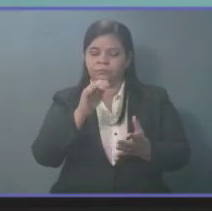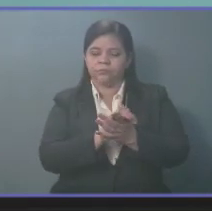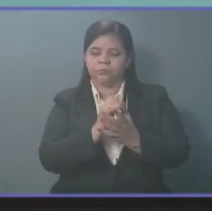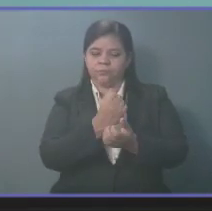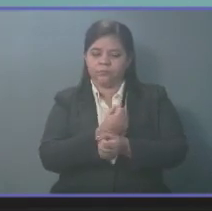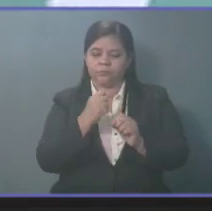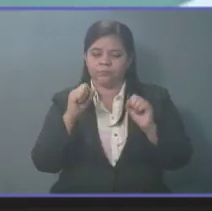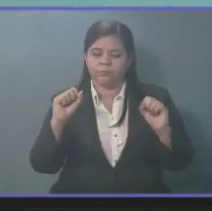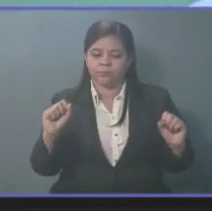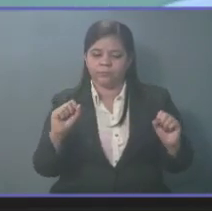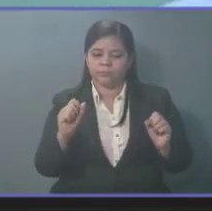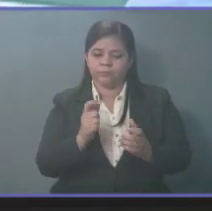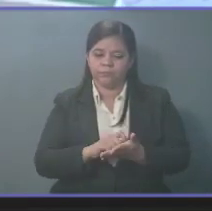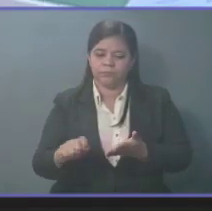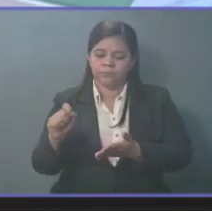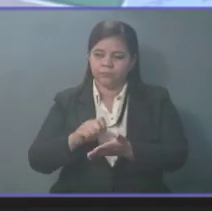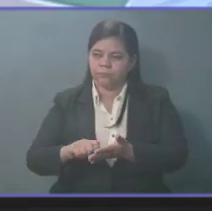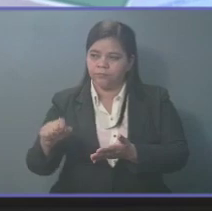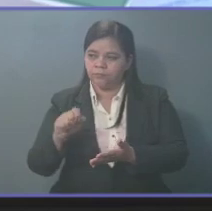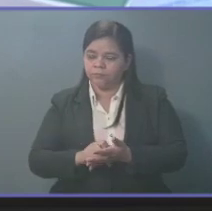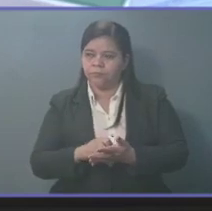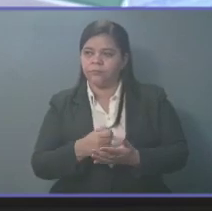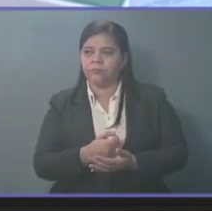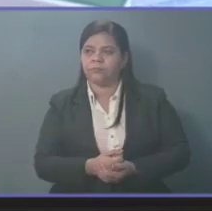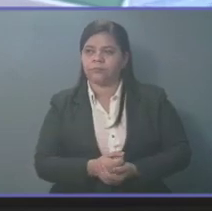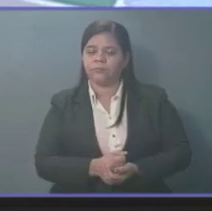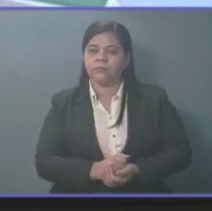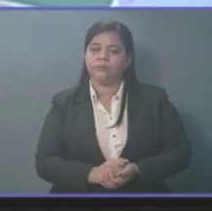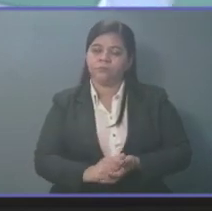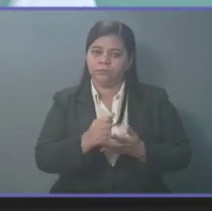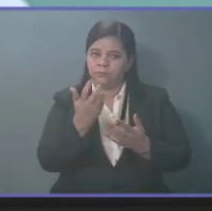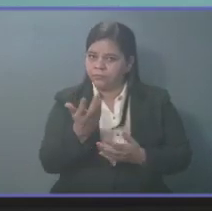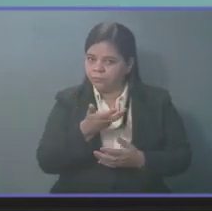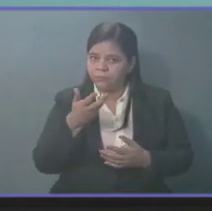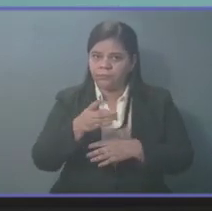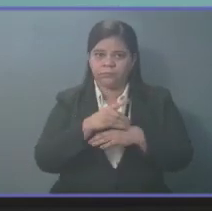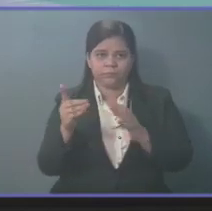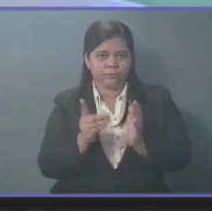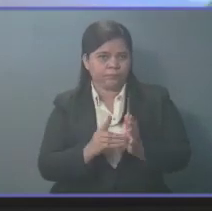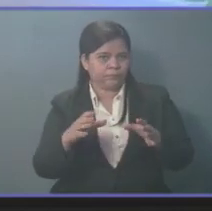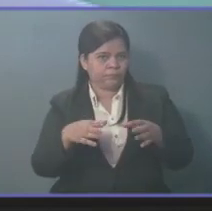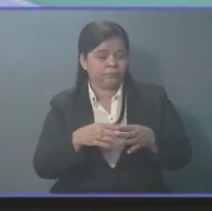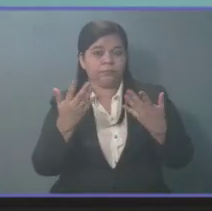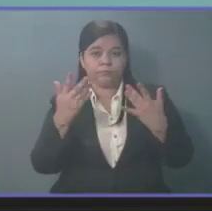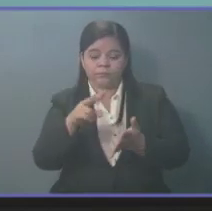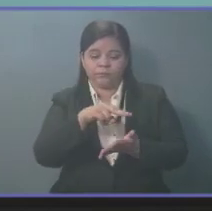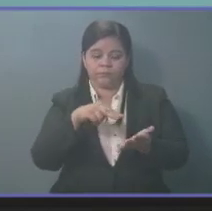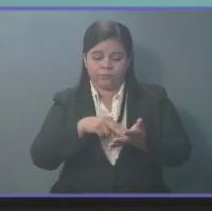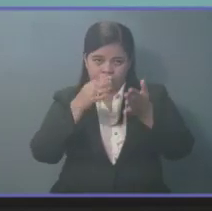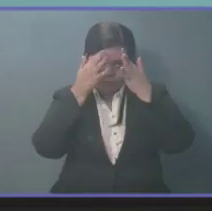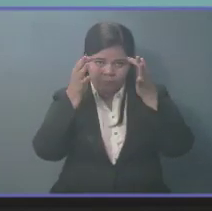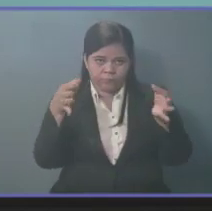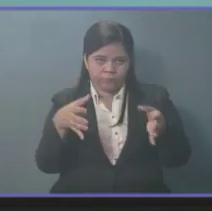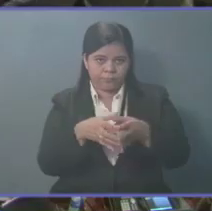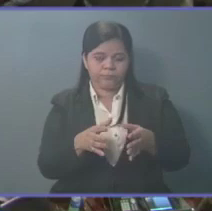Unión Libertad, y tiene la firma de la mayoría de miembros de la comisión. Leído el